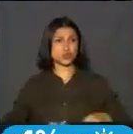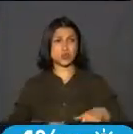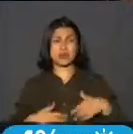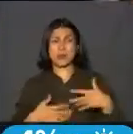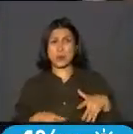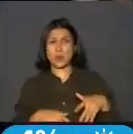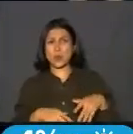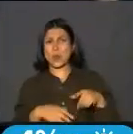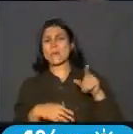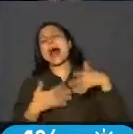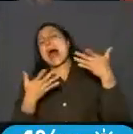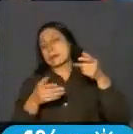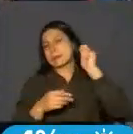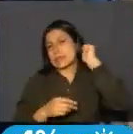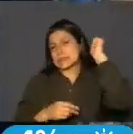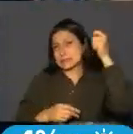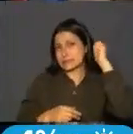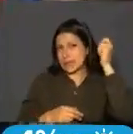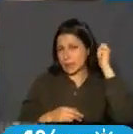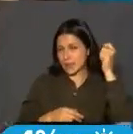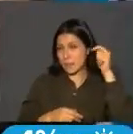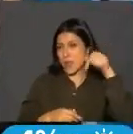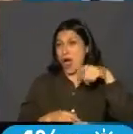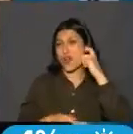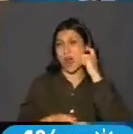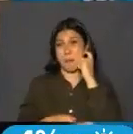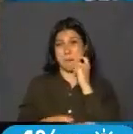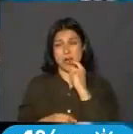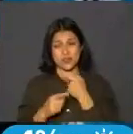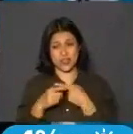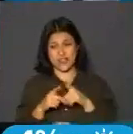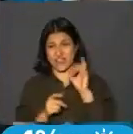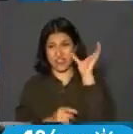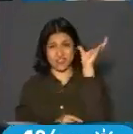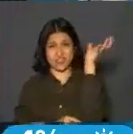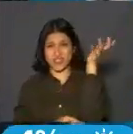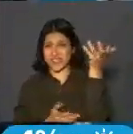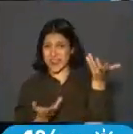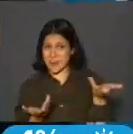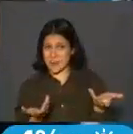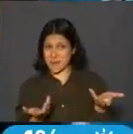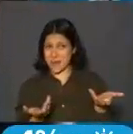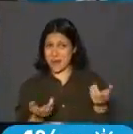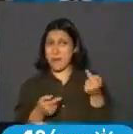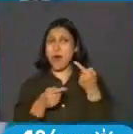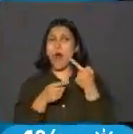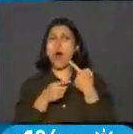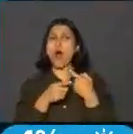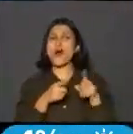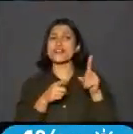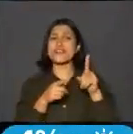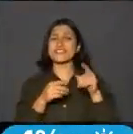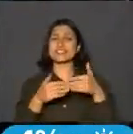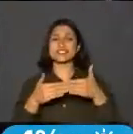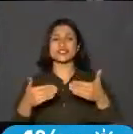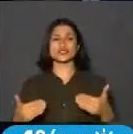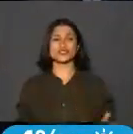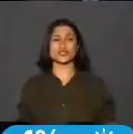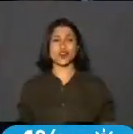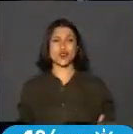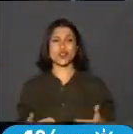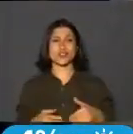ya era septiembre, estamos ahora en mayo. Sí. Volvió, claro, a venir con short, una especie mira ya casi de cábala. Vemos al presidente cómo